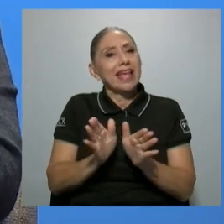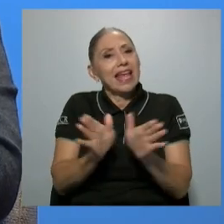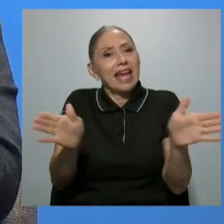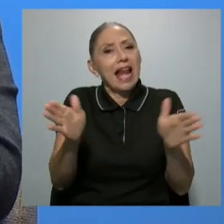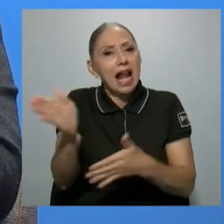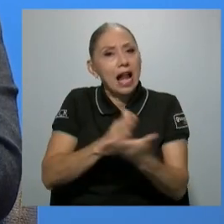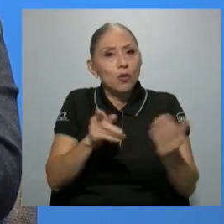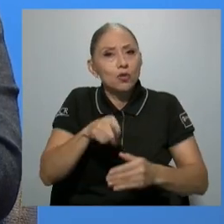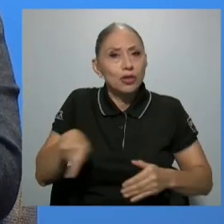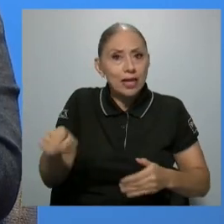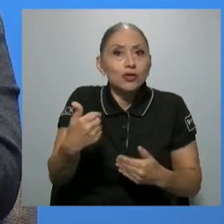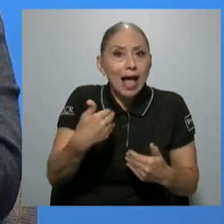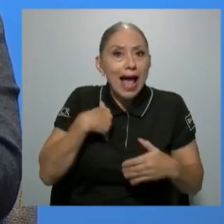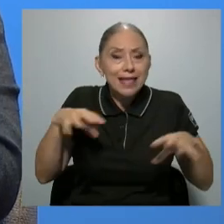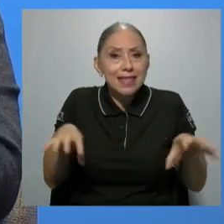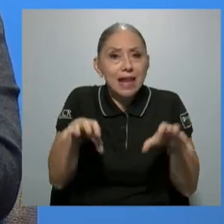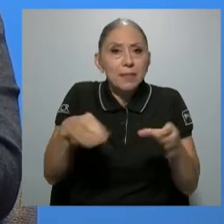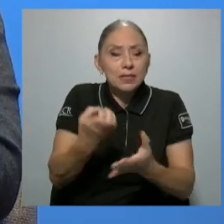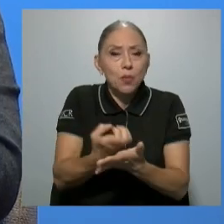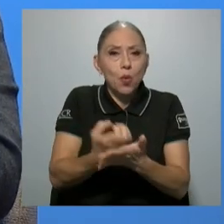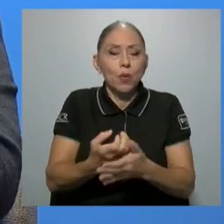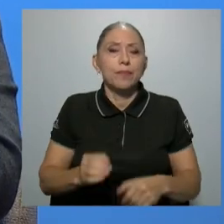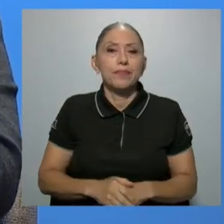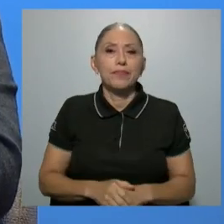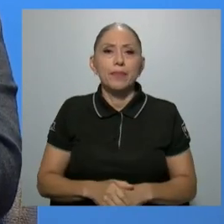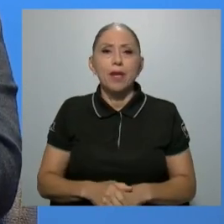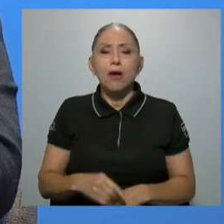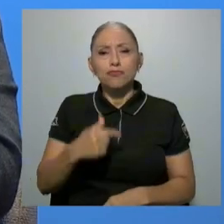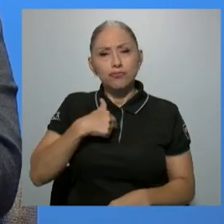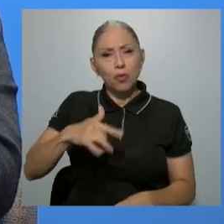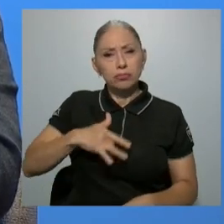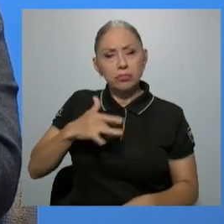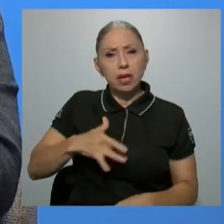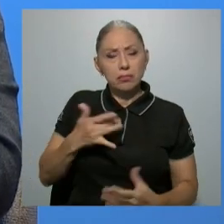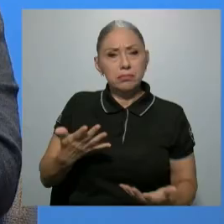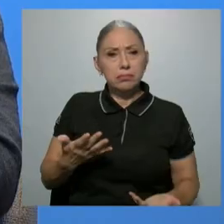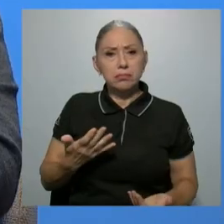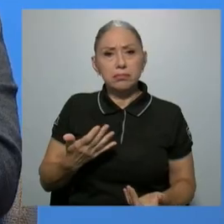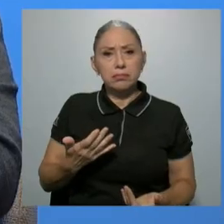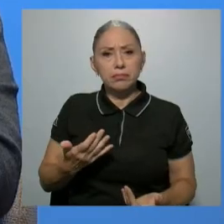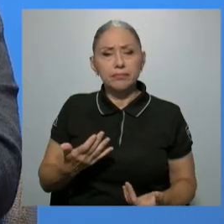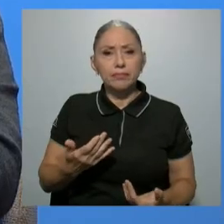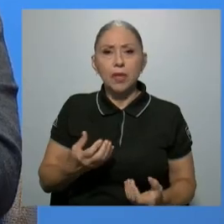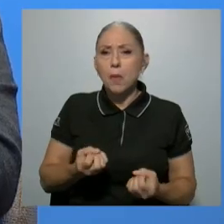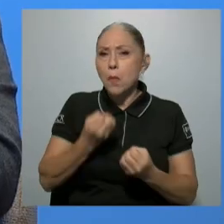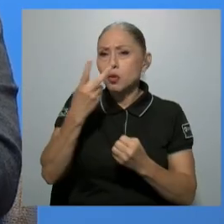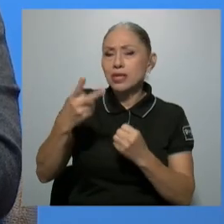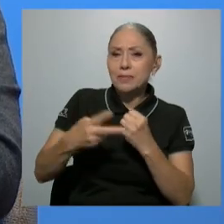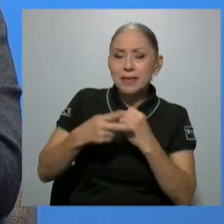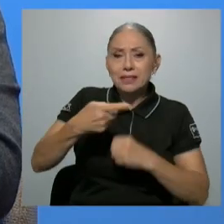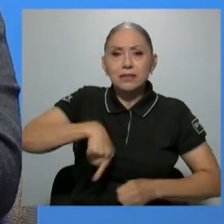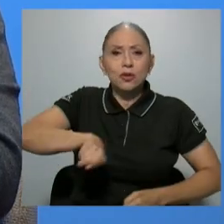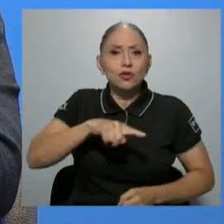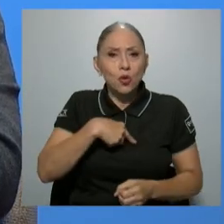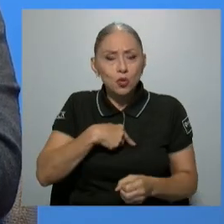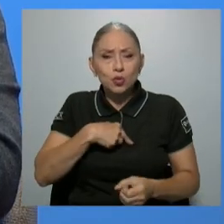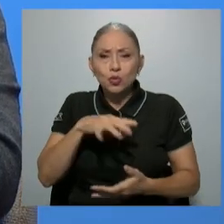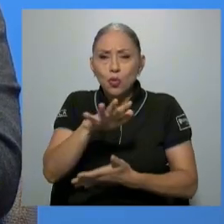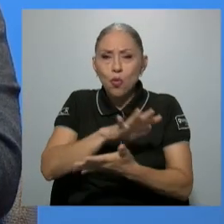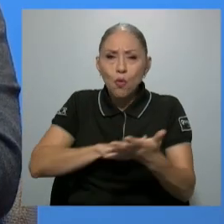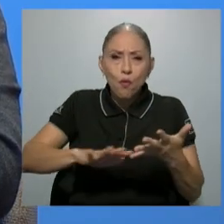elementos dinamismo. A mí me da la sensación, digamos, que muchas veces tendemos a